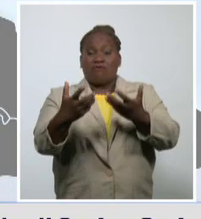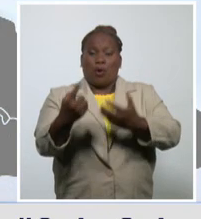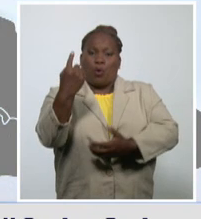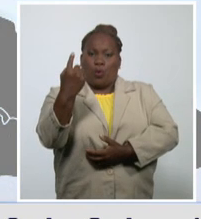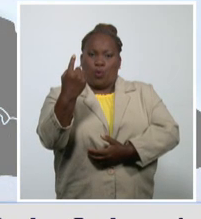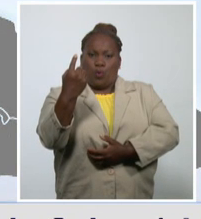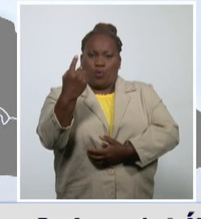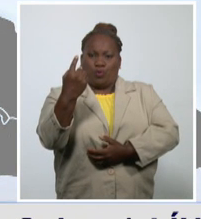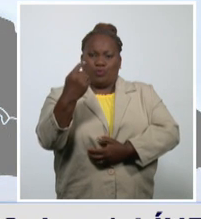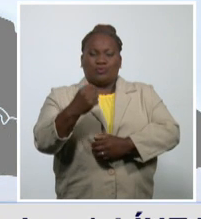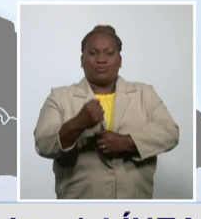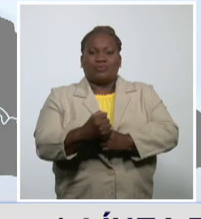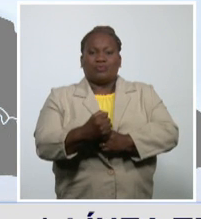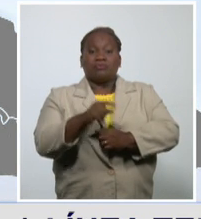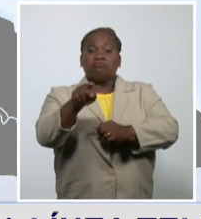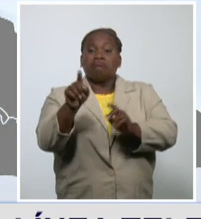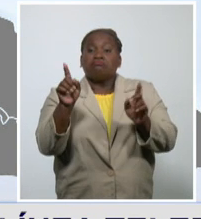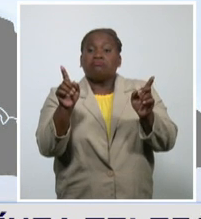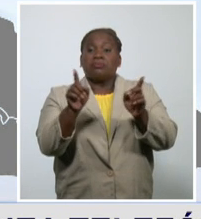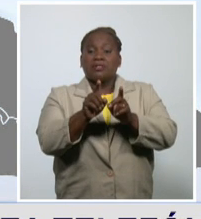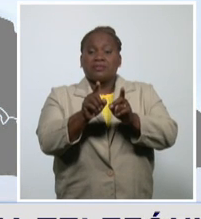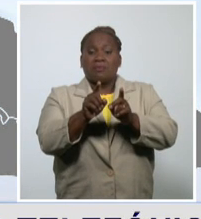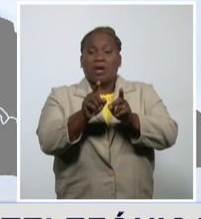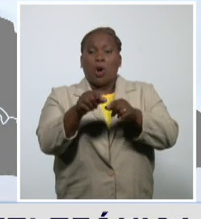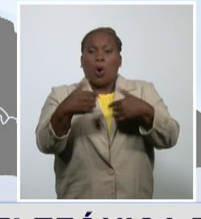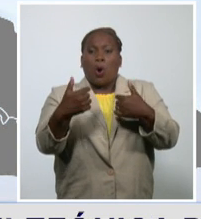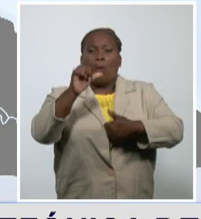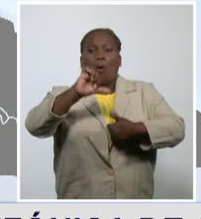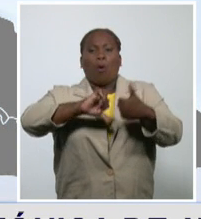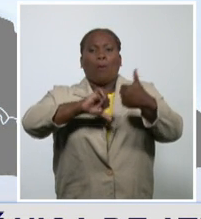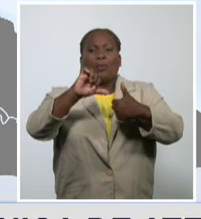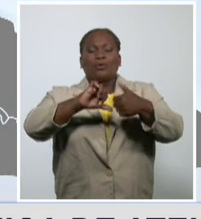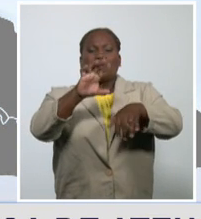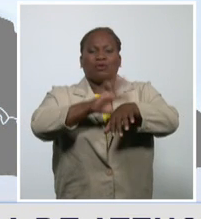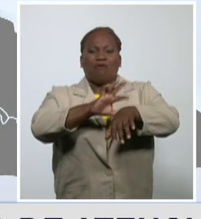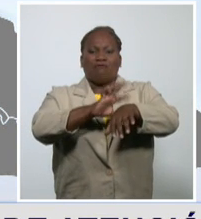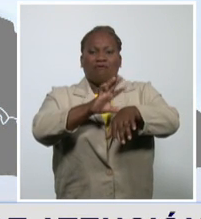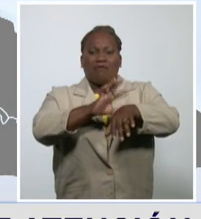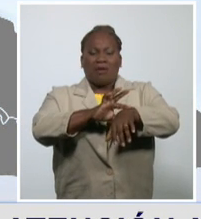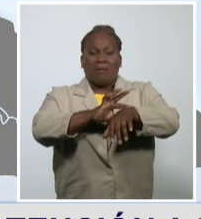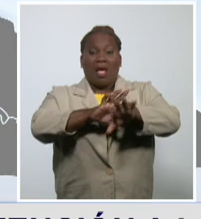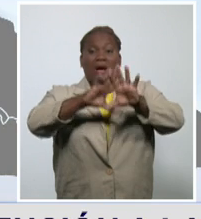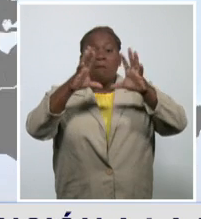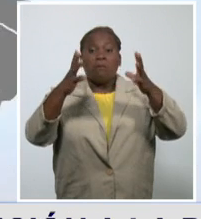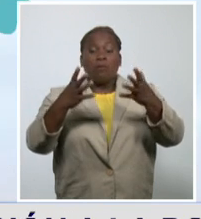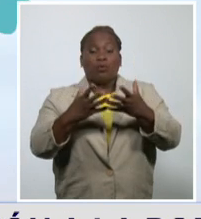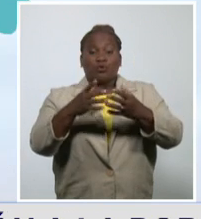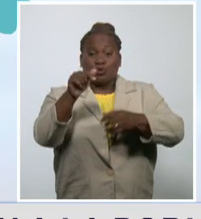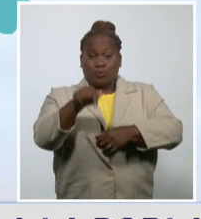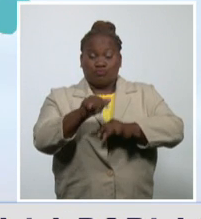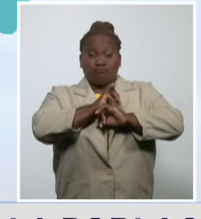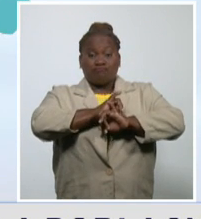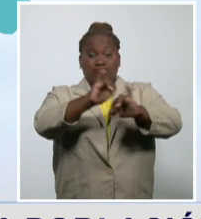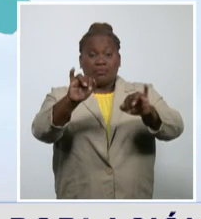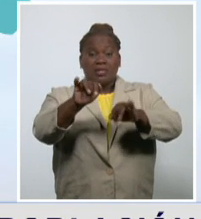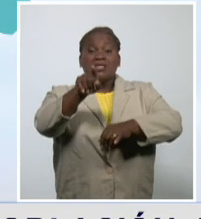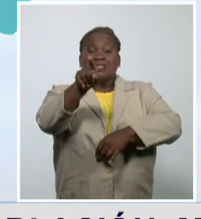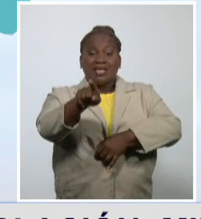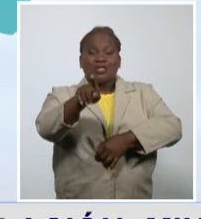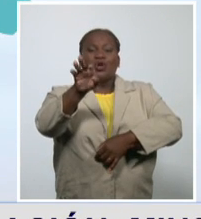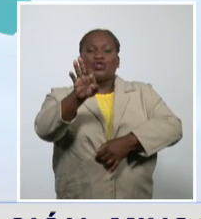caso. Haciendo un resumen del comportamiento de la enfermedad a nivel mundial, hoy se reportan